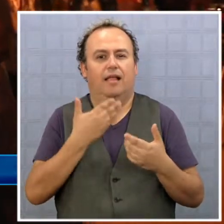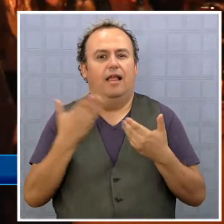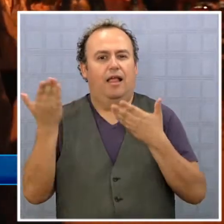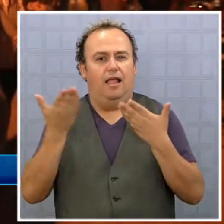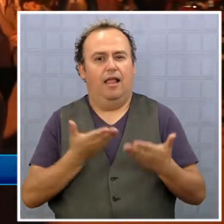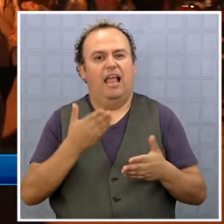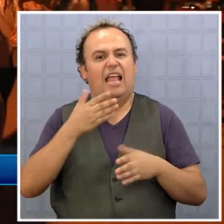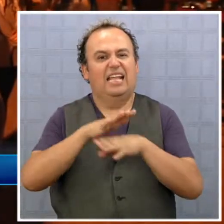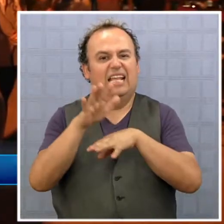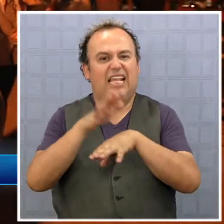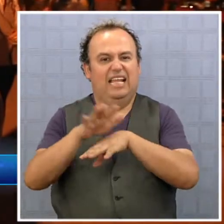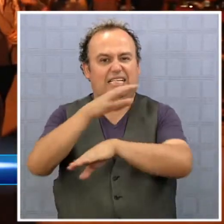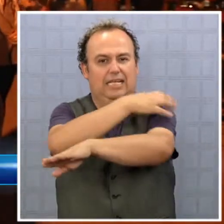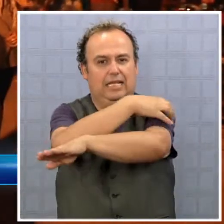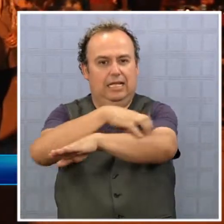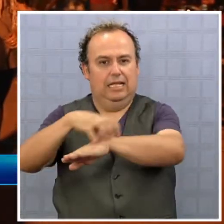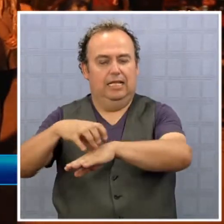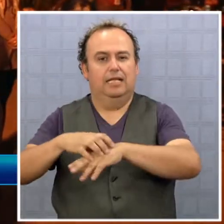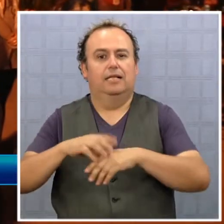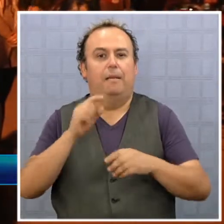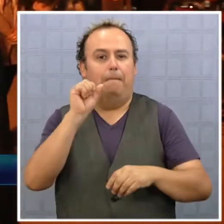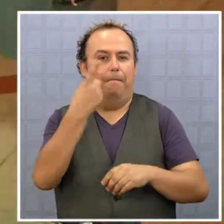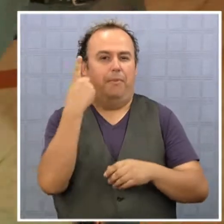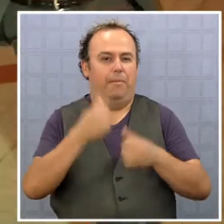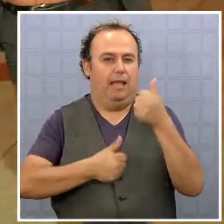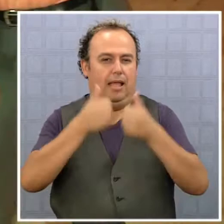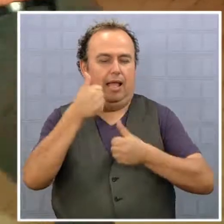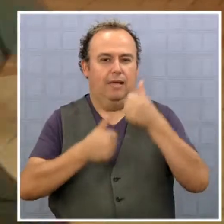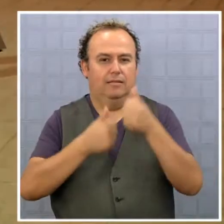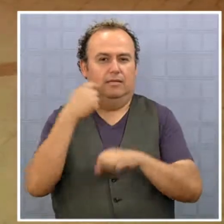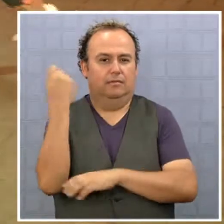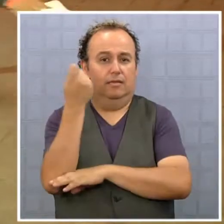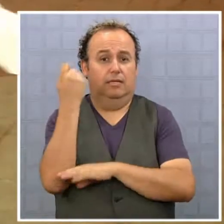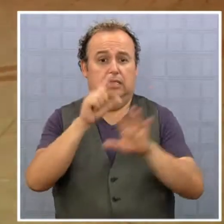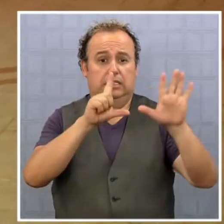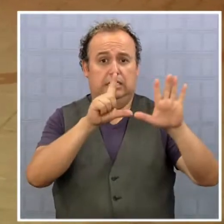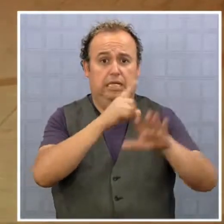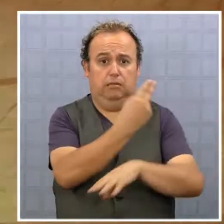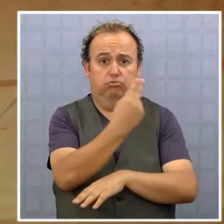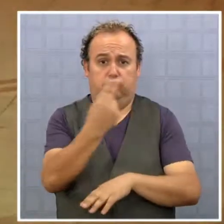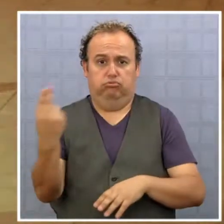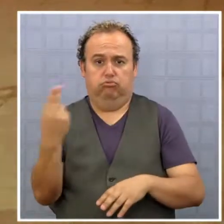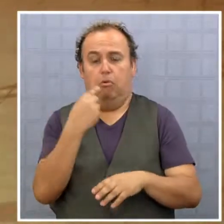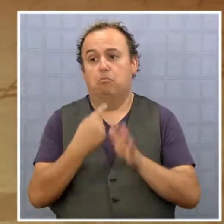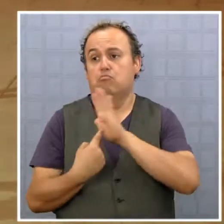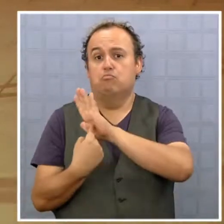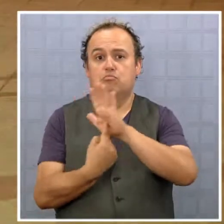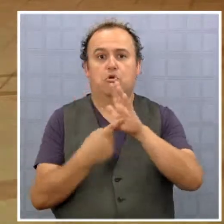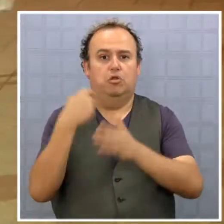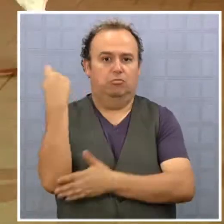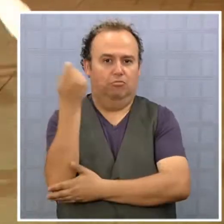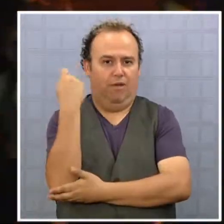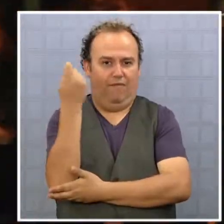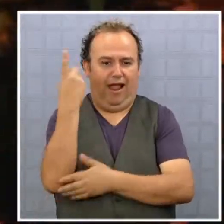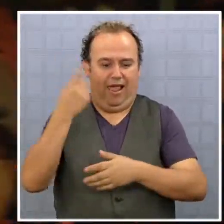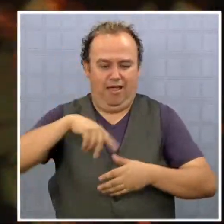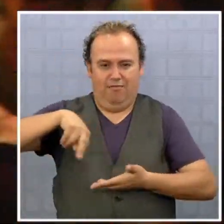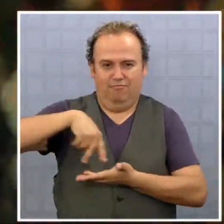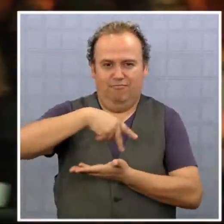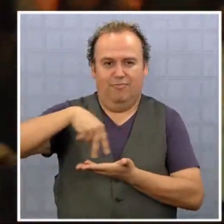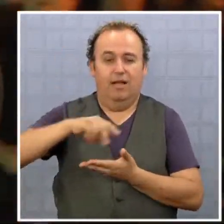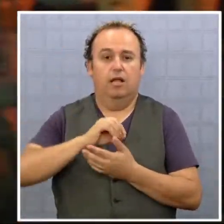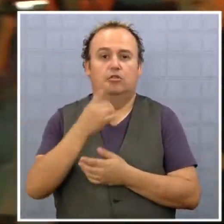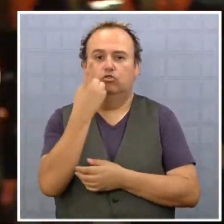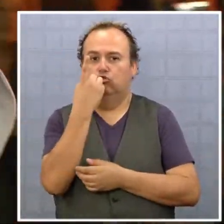invitar a las 15 regiones del país como primer campeonato nacional. Siete parejas salieron a la pista a mostrar sus dotes en esta